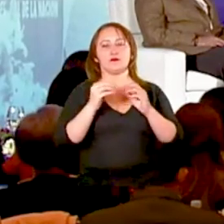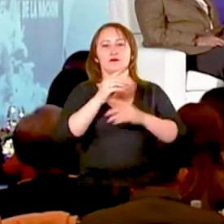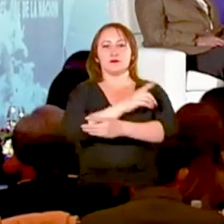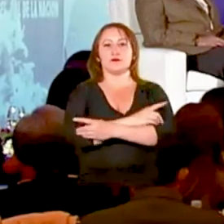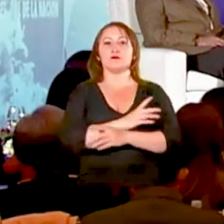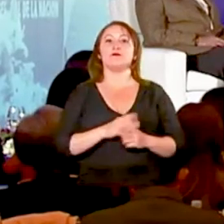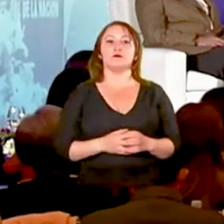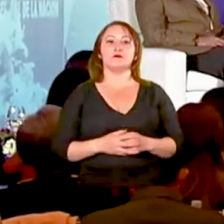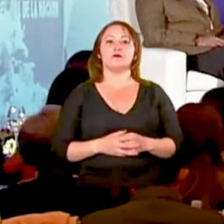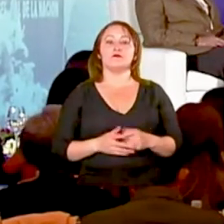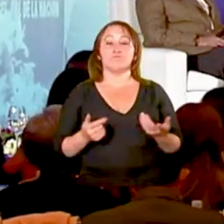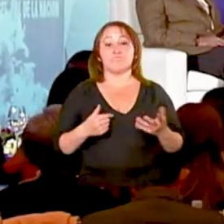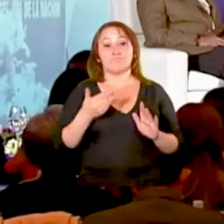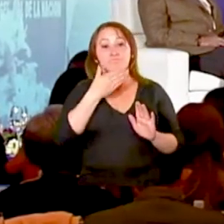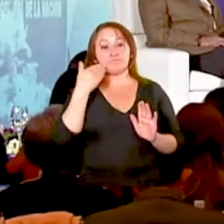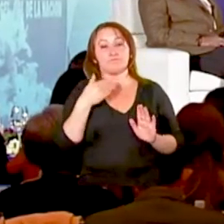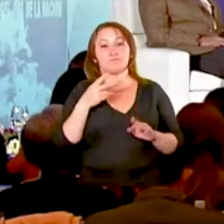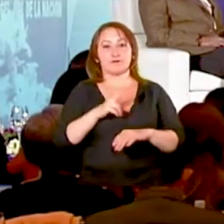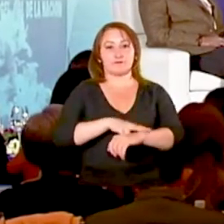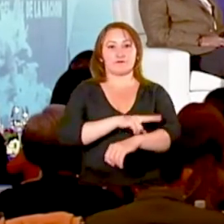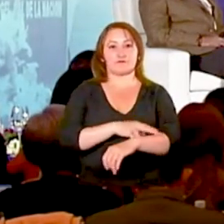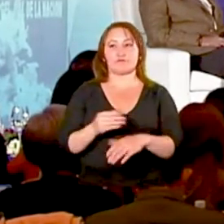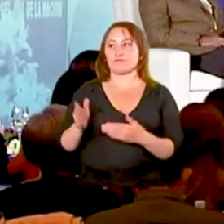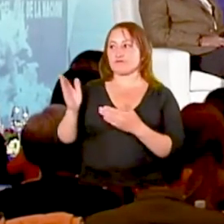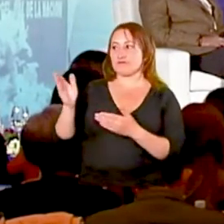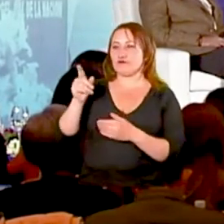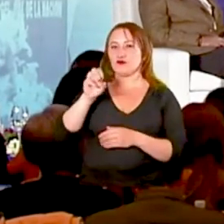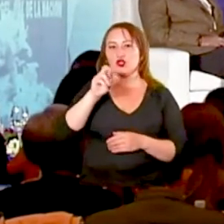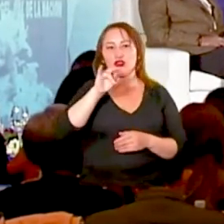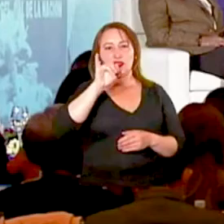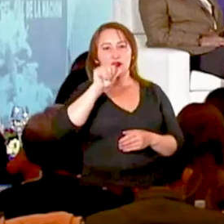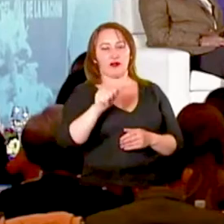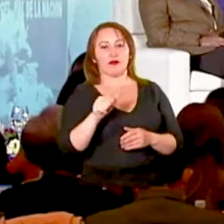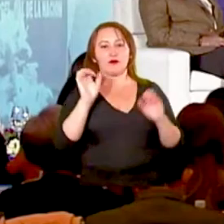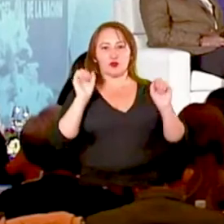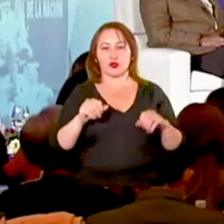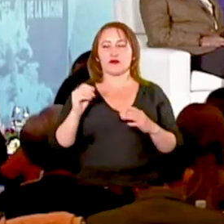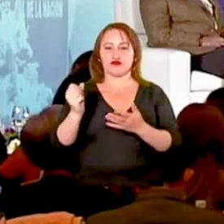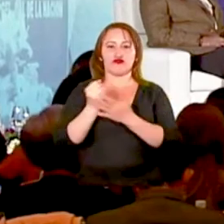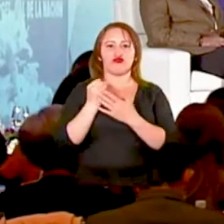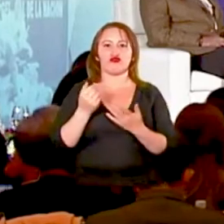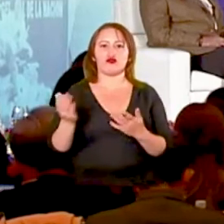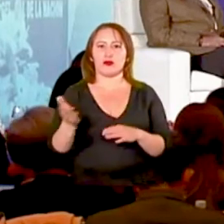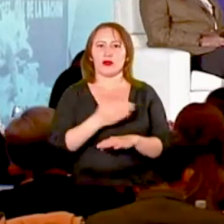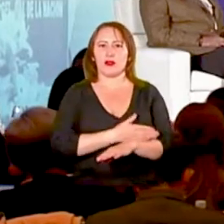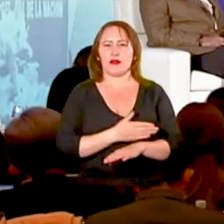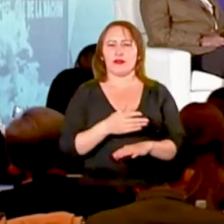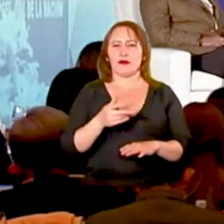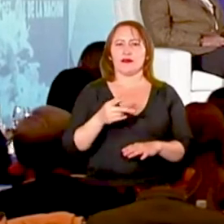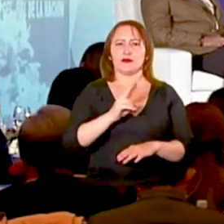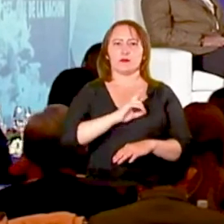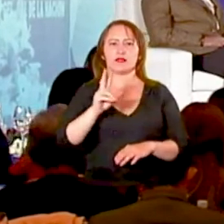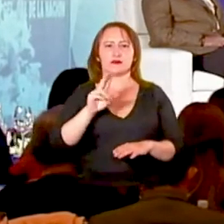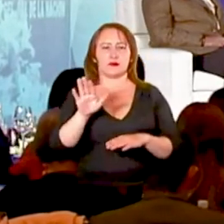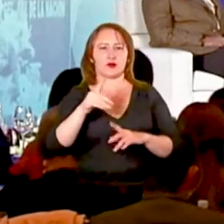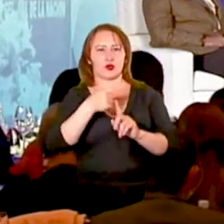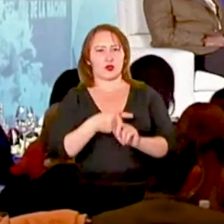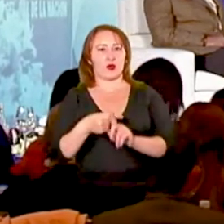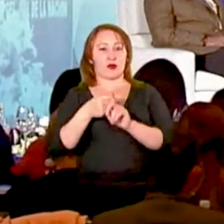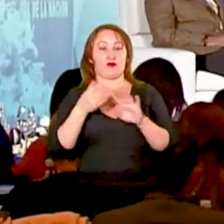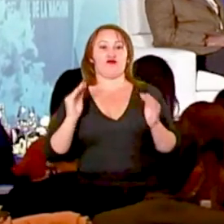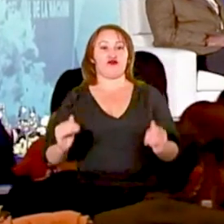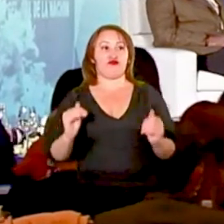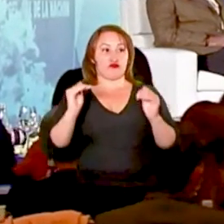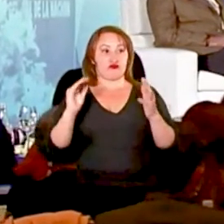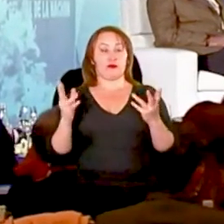yo prefiero que la delegada, nuestra querida delegada Sonia Téllez, quien nos ayudó junto con el viceprocurador y un equipo de alto